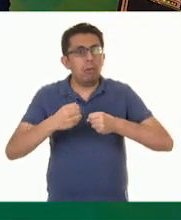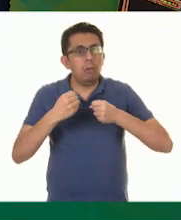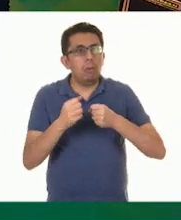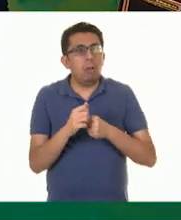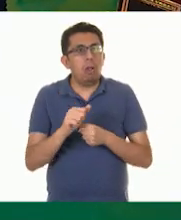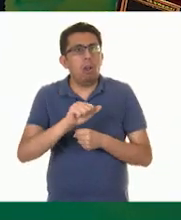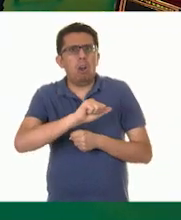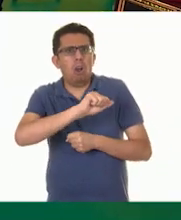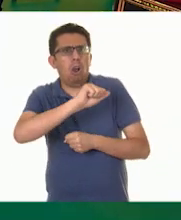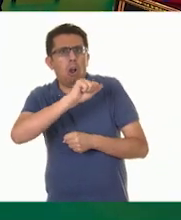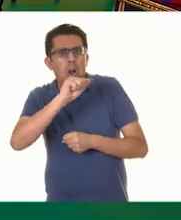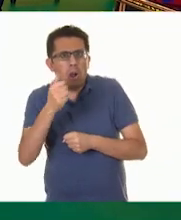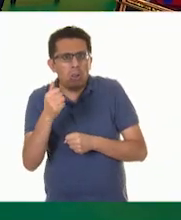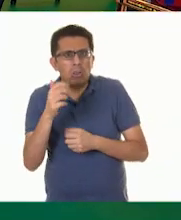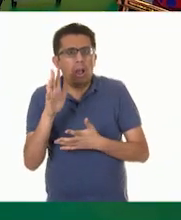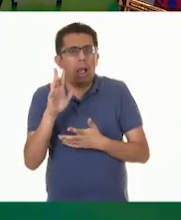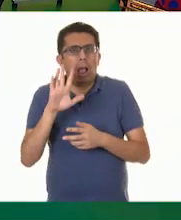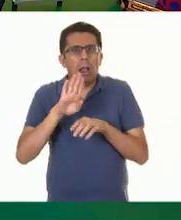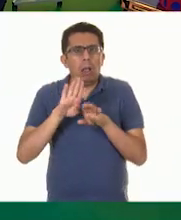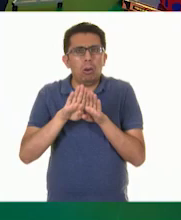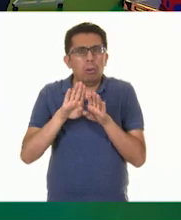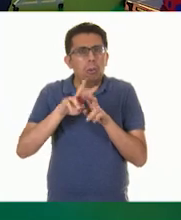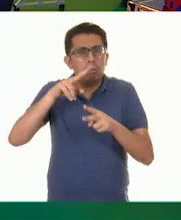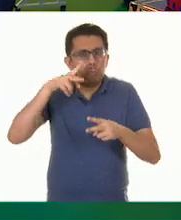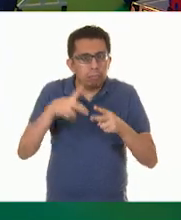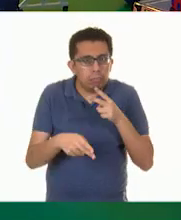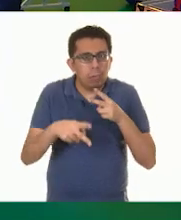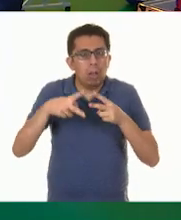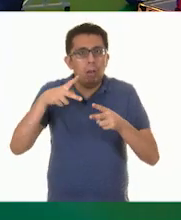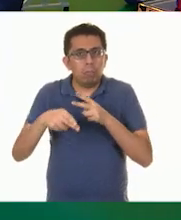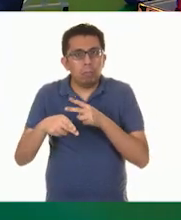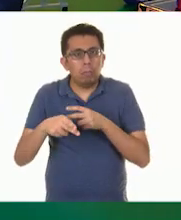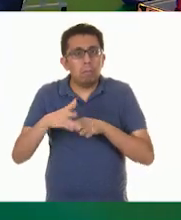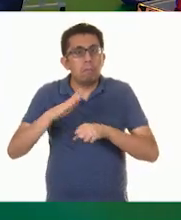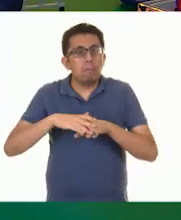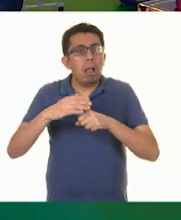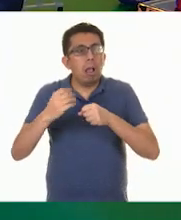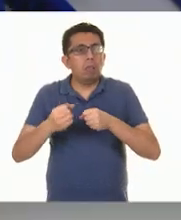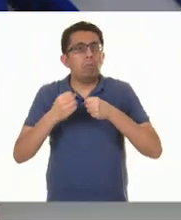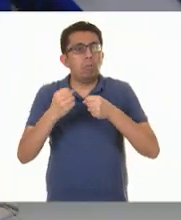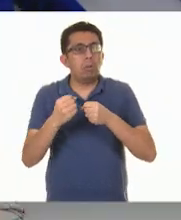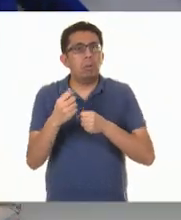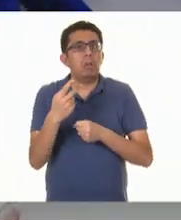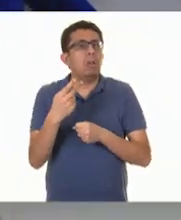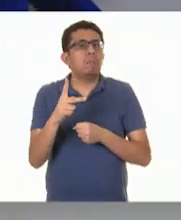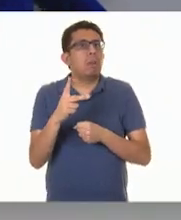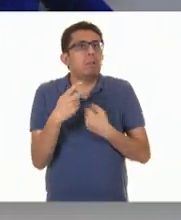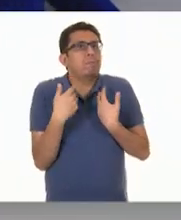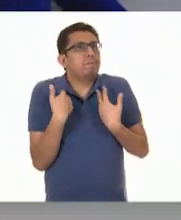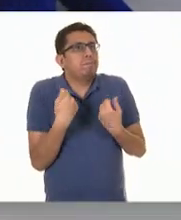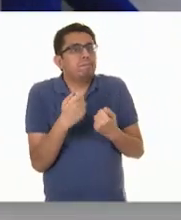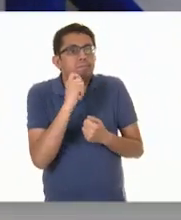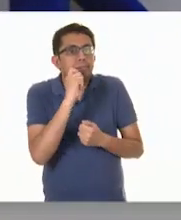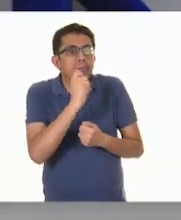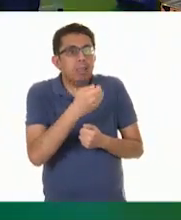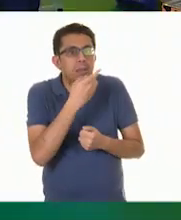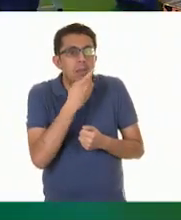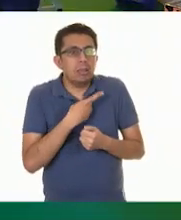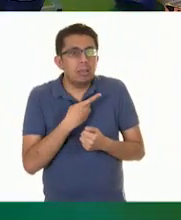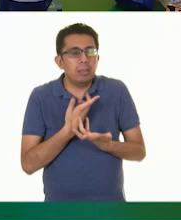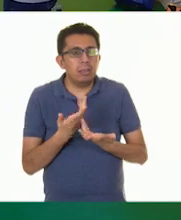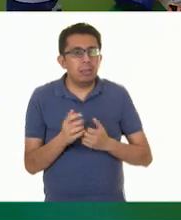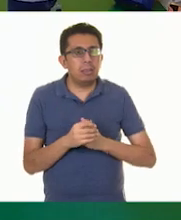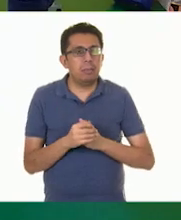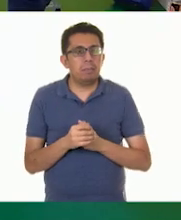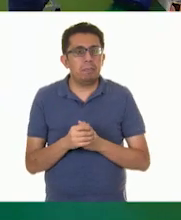si tuviera interferencia la voz, ¿cierto? Ah, claro, se escucha más fuerte, pero a lo mejor no se distingue con claridad lo que yo estoy Exacto. tratando de decir.